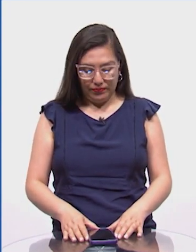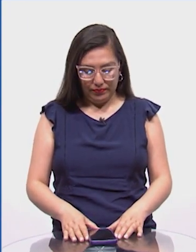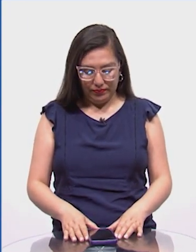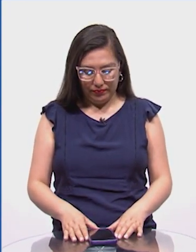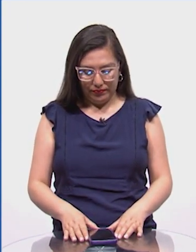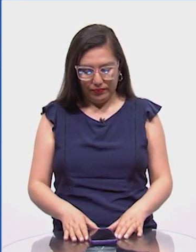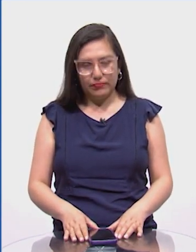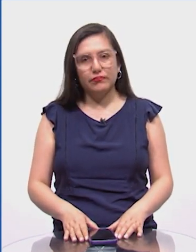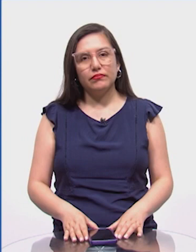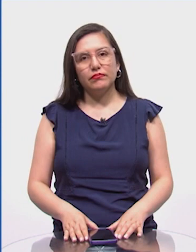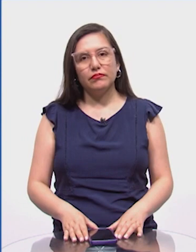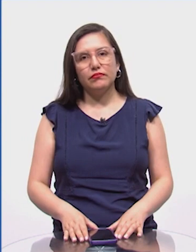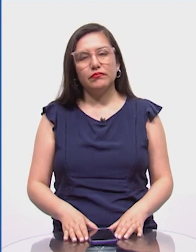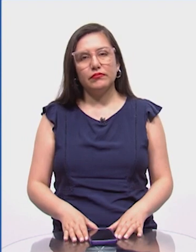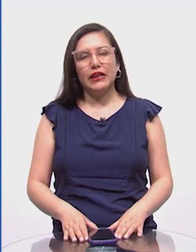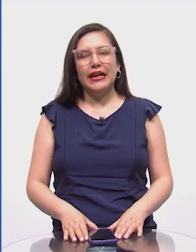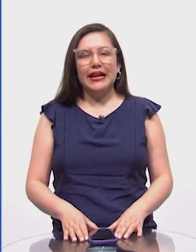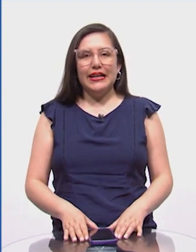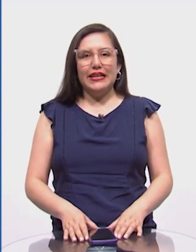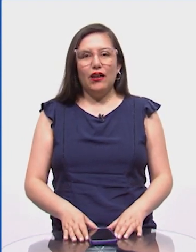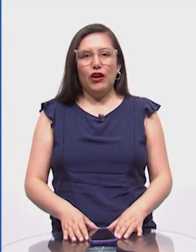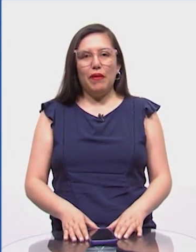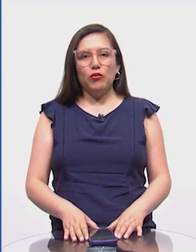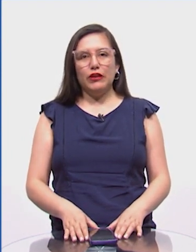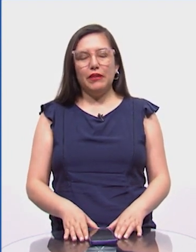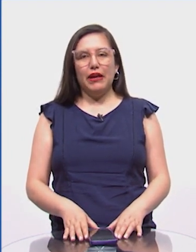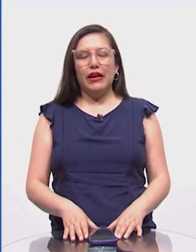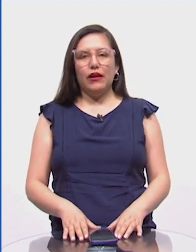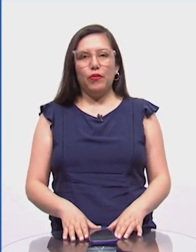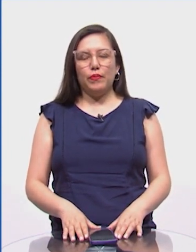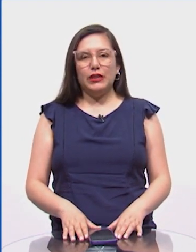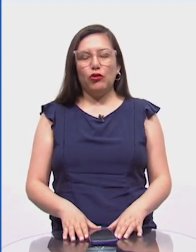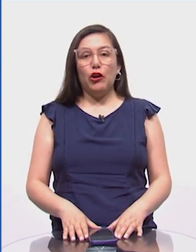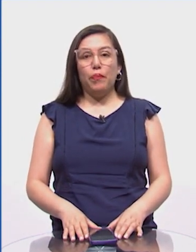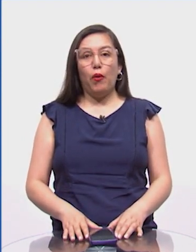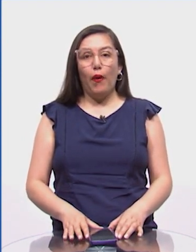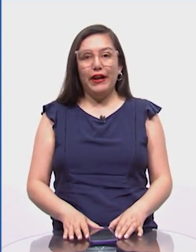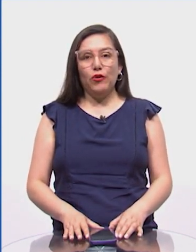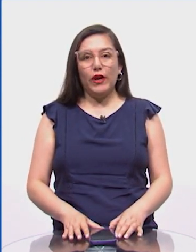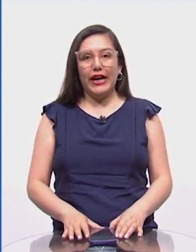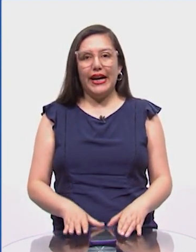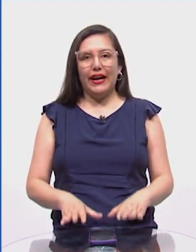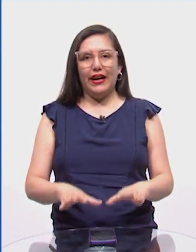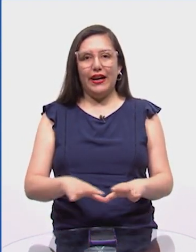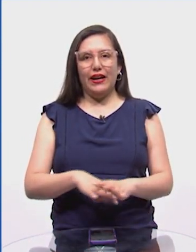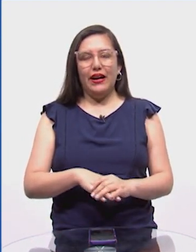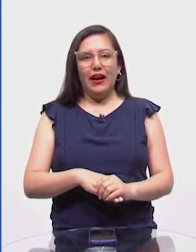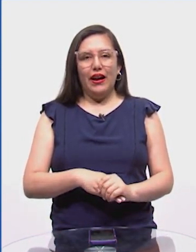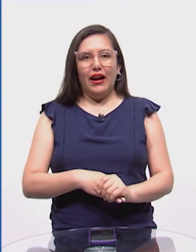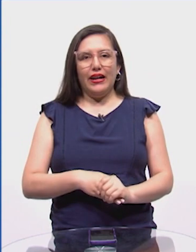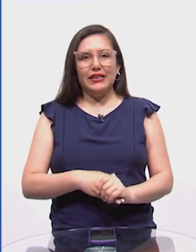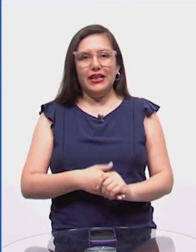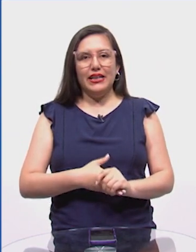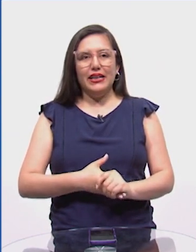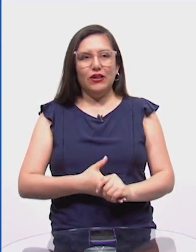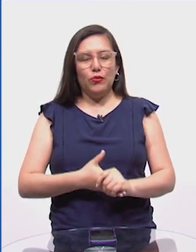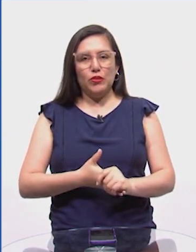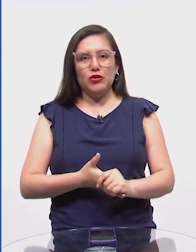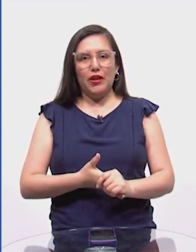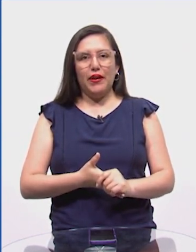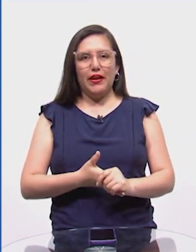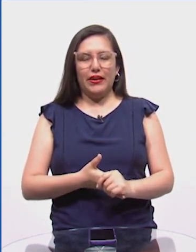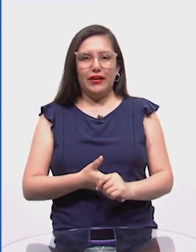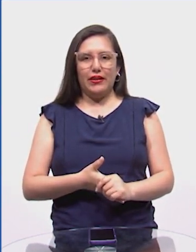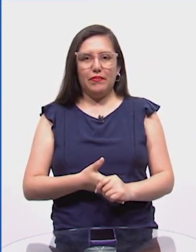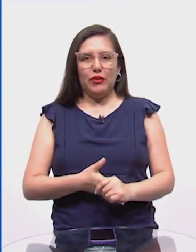mucho, mucho daño a los pequeños negocios. Y ahora vamos al tema del sector agropecuario, al que se dedican, como